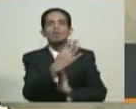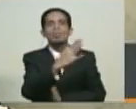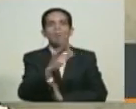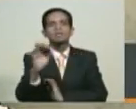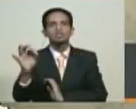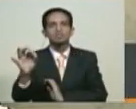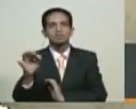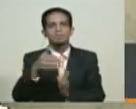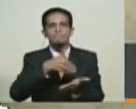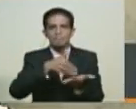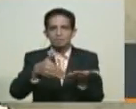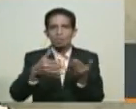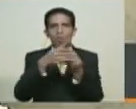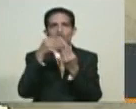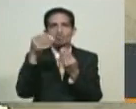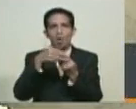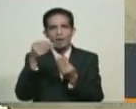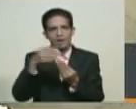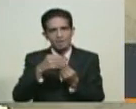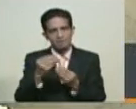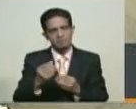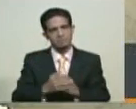Euroclear.